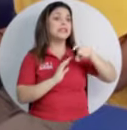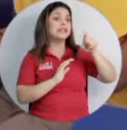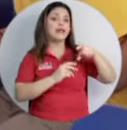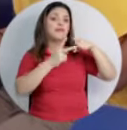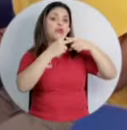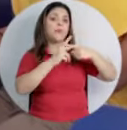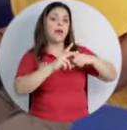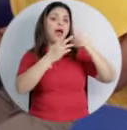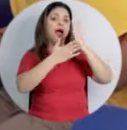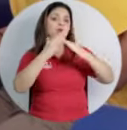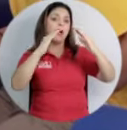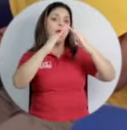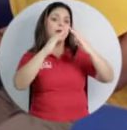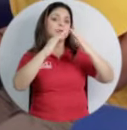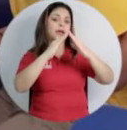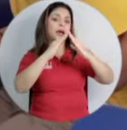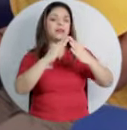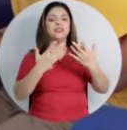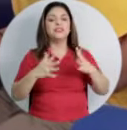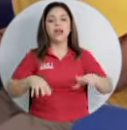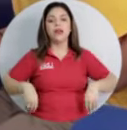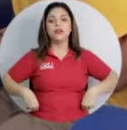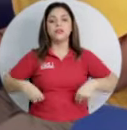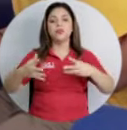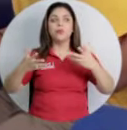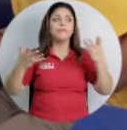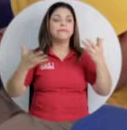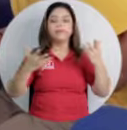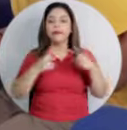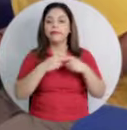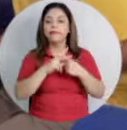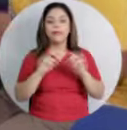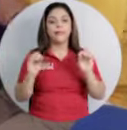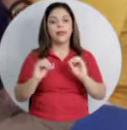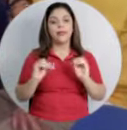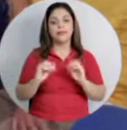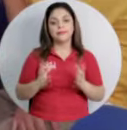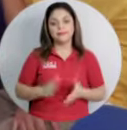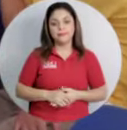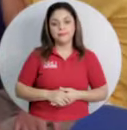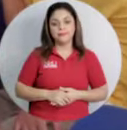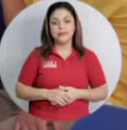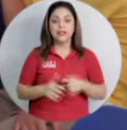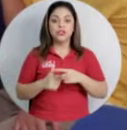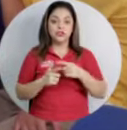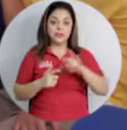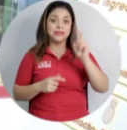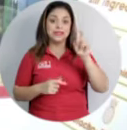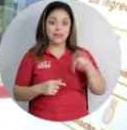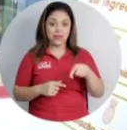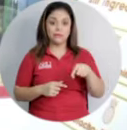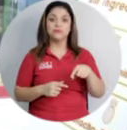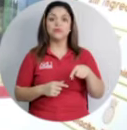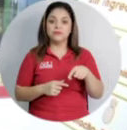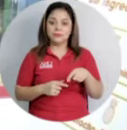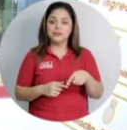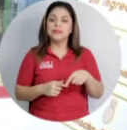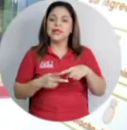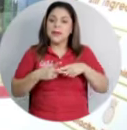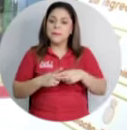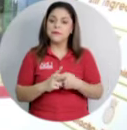y se lo gastó en un MDTs y ya no reparó la canoa. Porque es otro de los consejos que les traía hoy. O sea, tenemos que empezar a hacer gastos